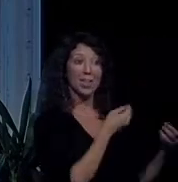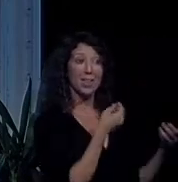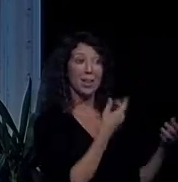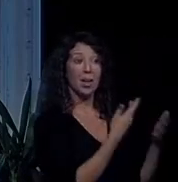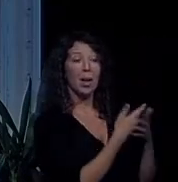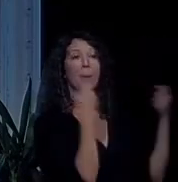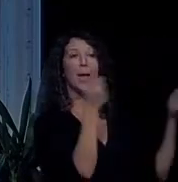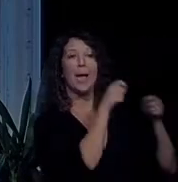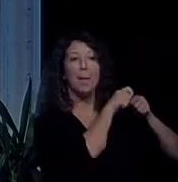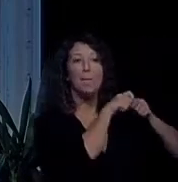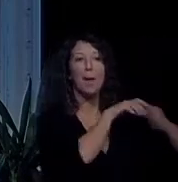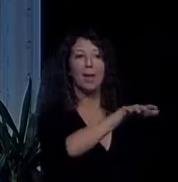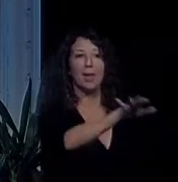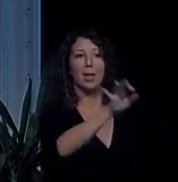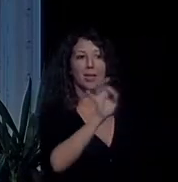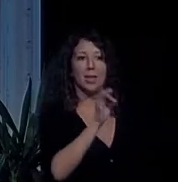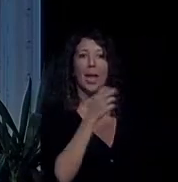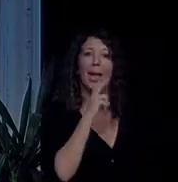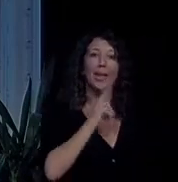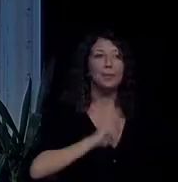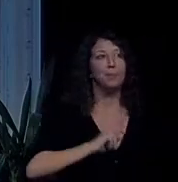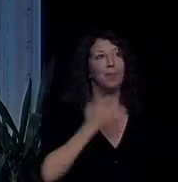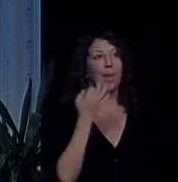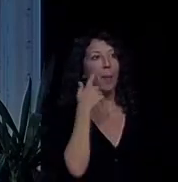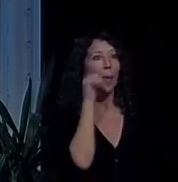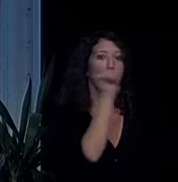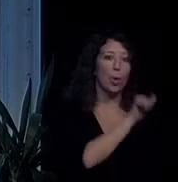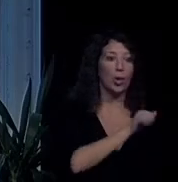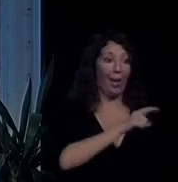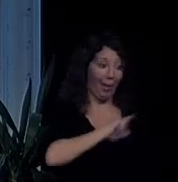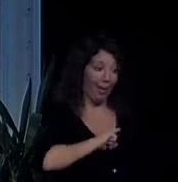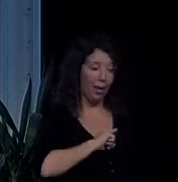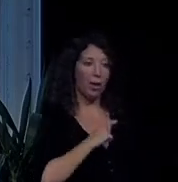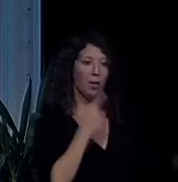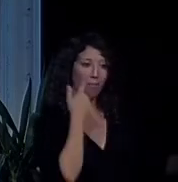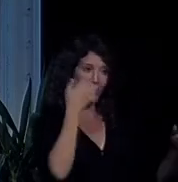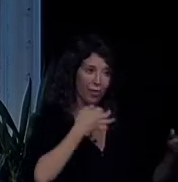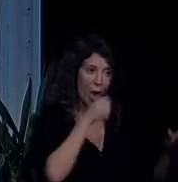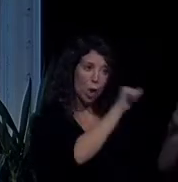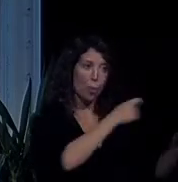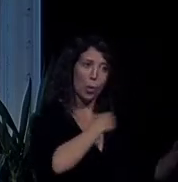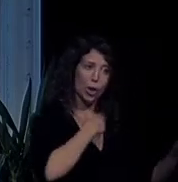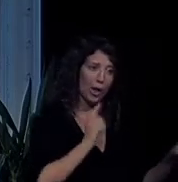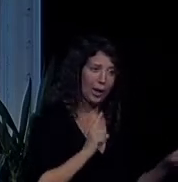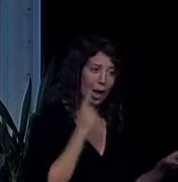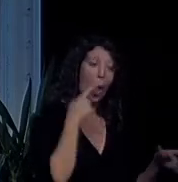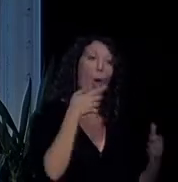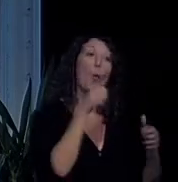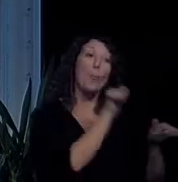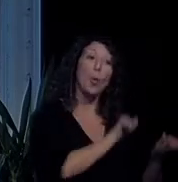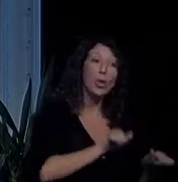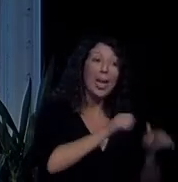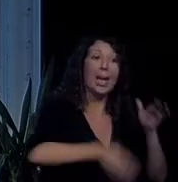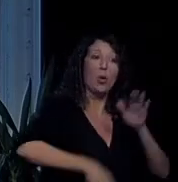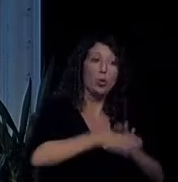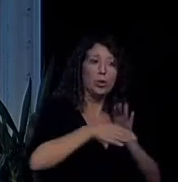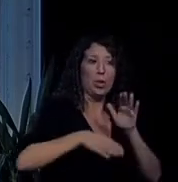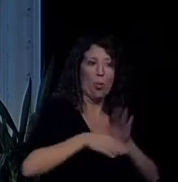de campañas, cuando nos dicen que nos protegen, no nos están protegiendo a nosotras, sino que están protegiendo el status quo sexual y